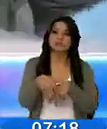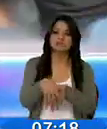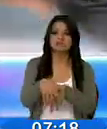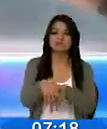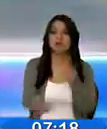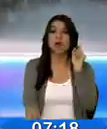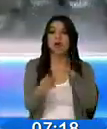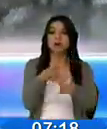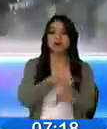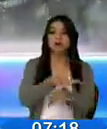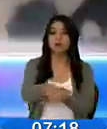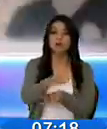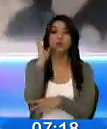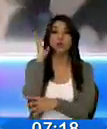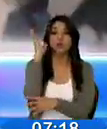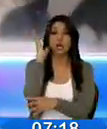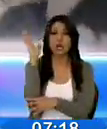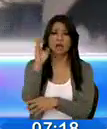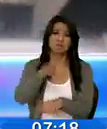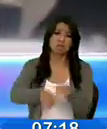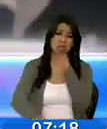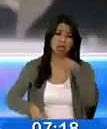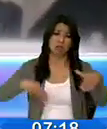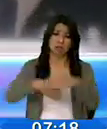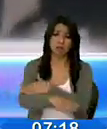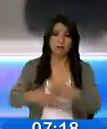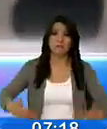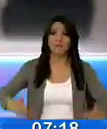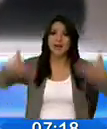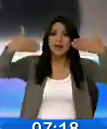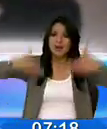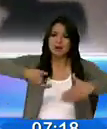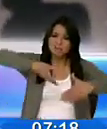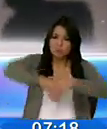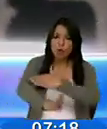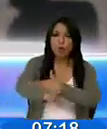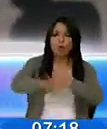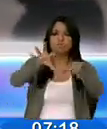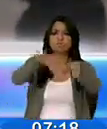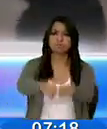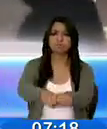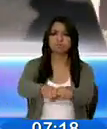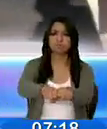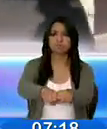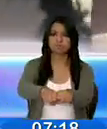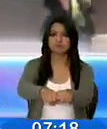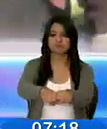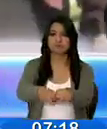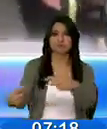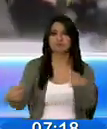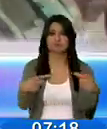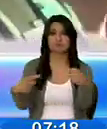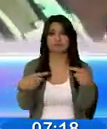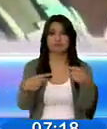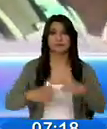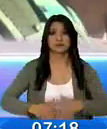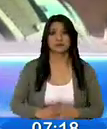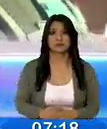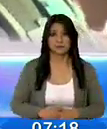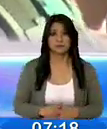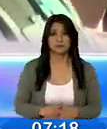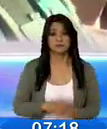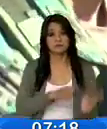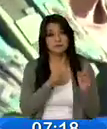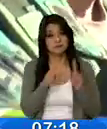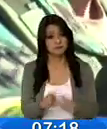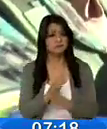hasta el aeropuerto de Tulcán y de manera violenta rompieran una pared de acceso, se tomaran las instalaciones después de varios enfrentamientos. Nosotros